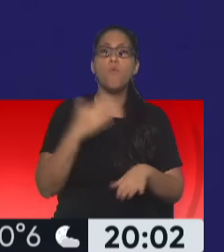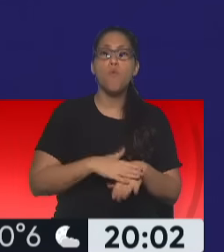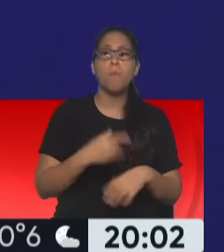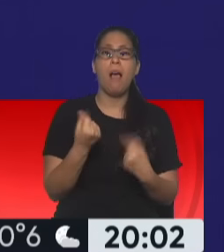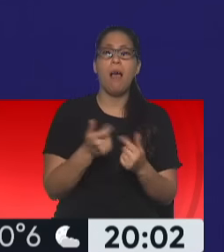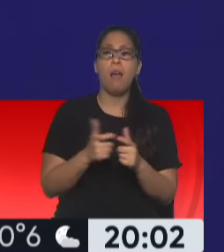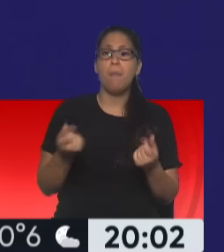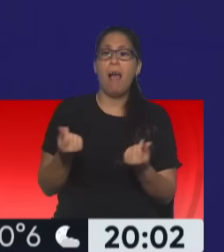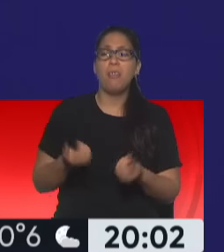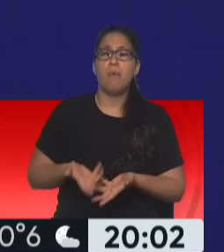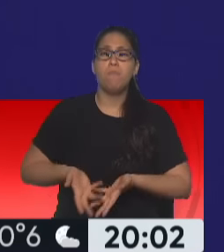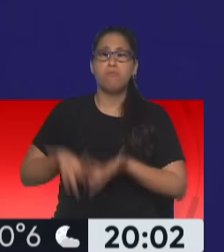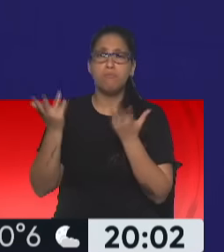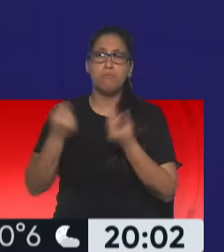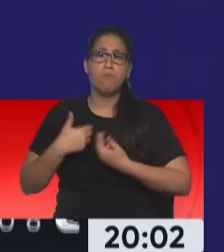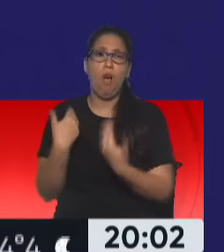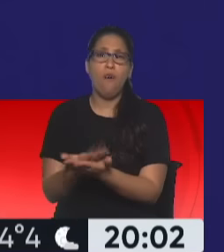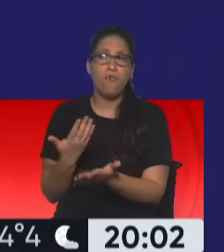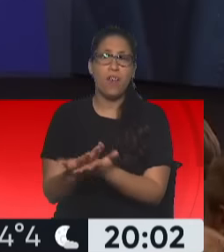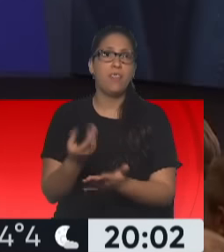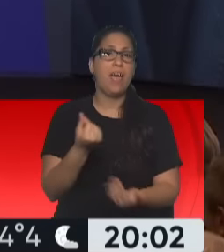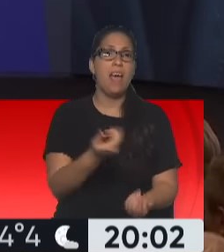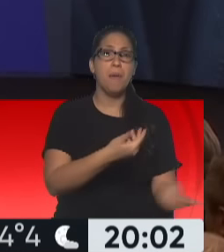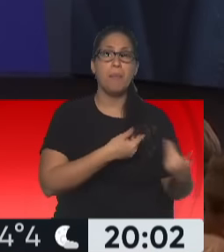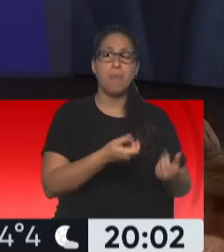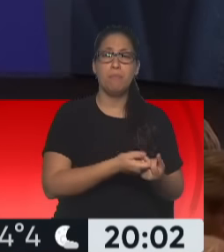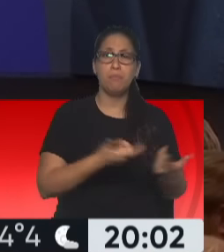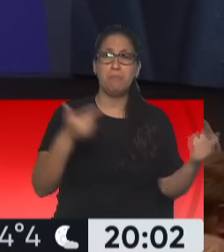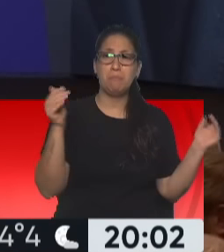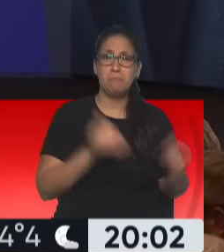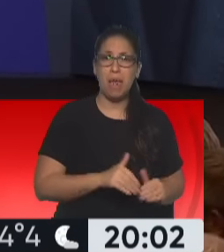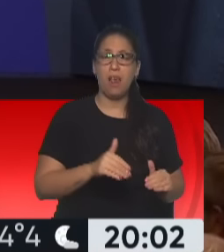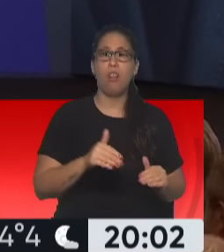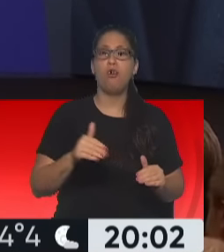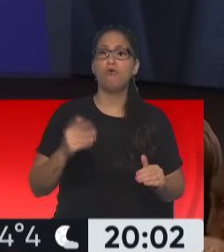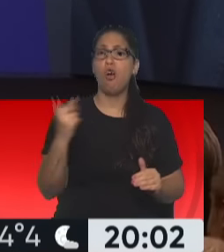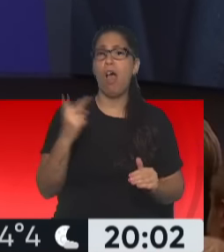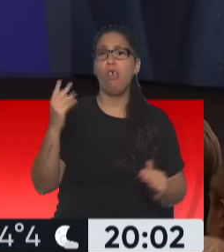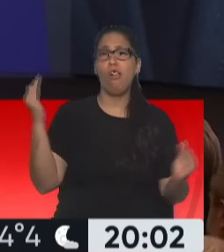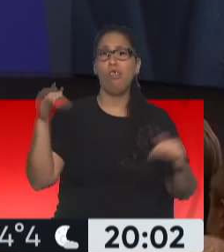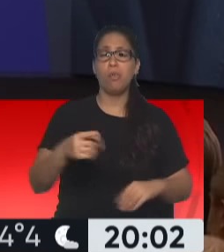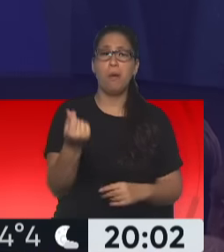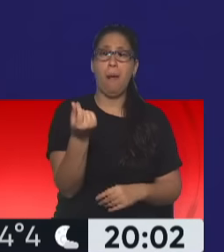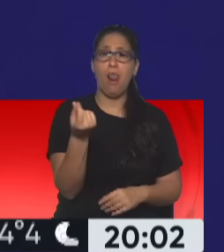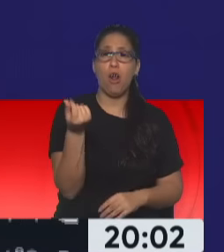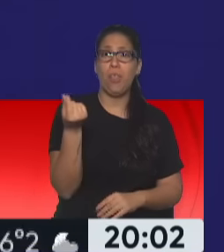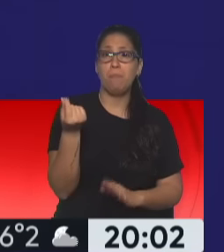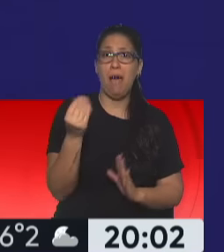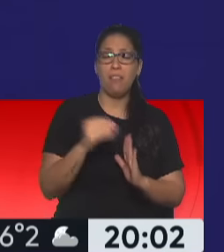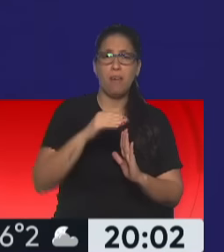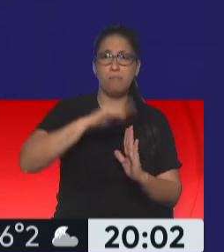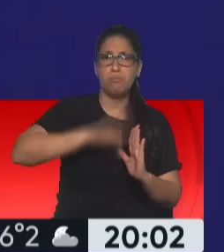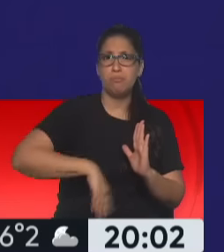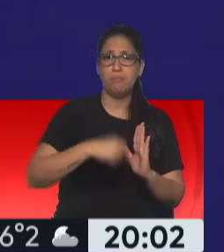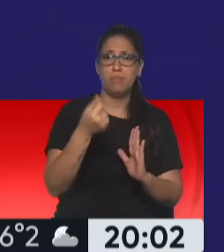dinero, ya sea o porque subió la oferta, porque cayó la demanda, o pasaron las dos cosas a la vez, pierde poder adquisitivo del dinero y todos los precios expresados en